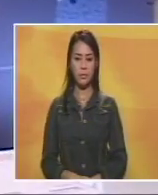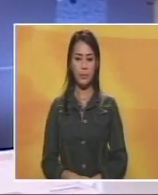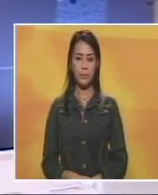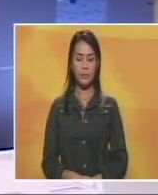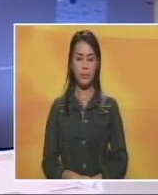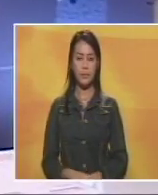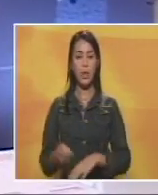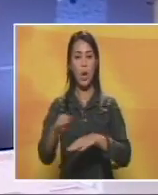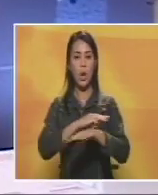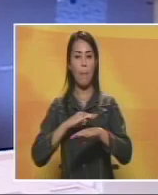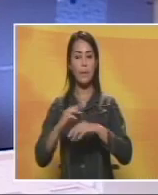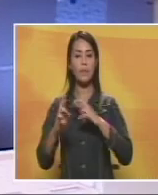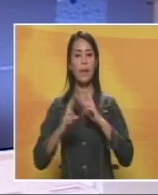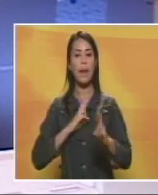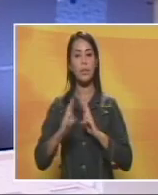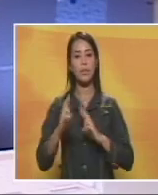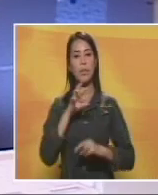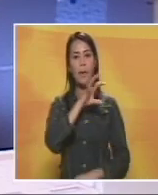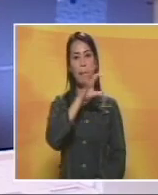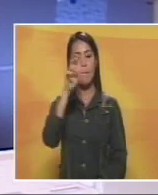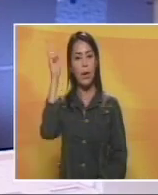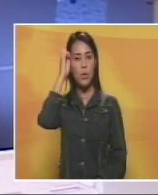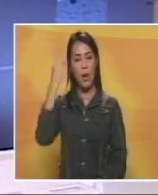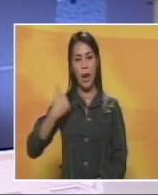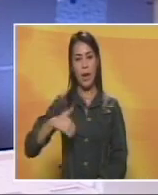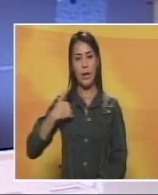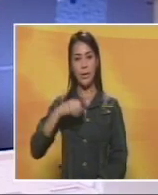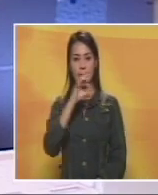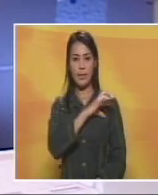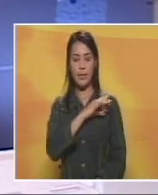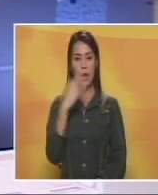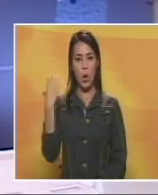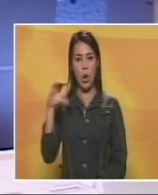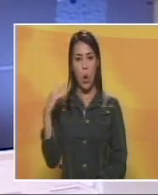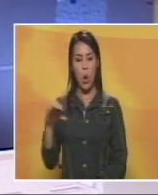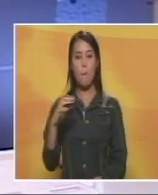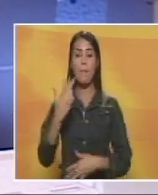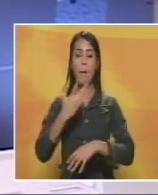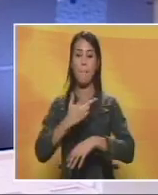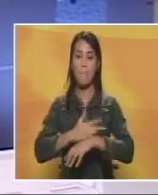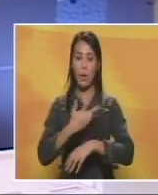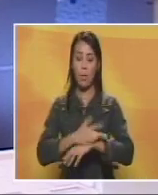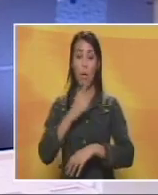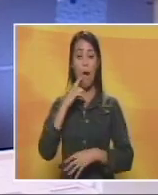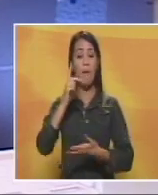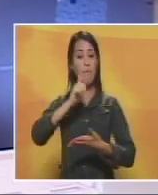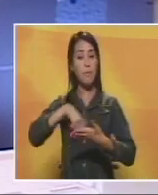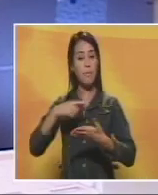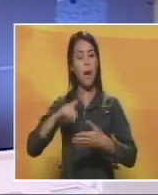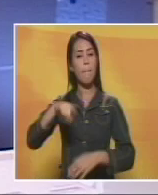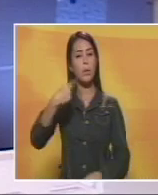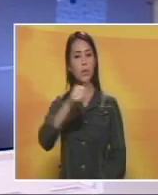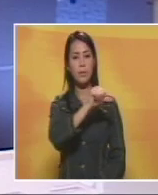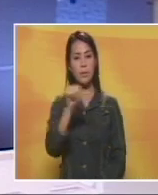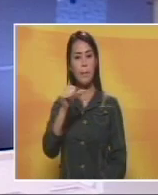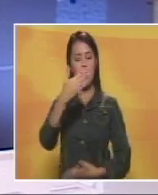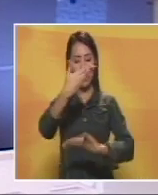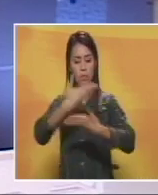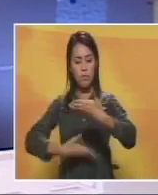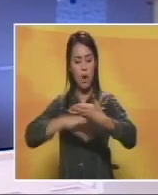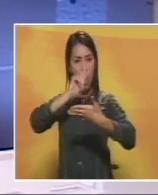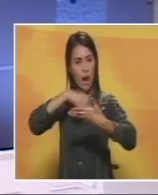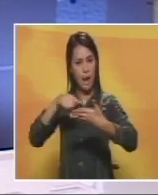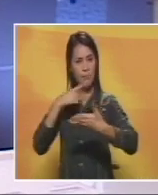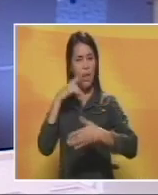Los ministros de Relaciones Exteriores de Perú, Argentina, Chile, Colombia y Paraguay firmarán la próxima semana una carta en la